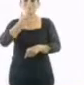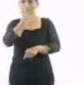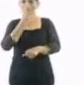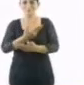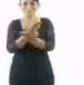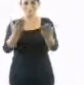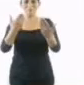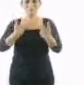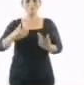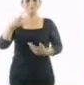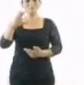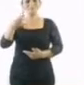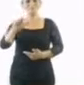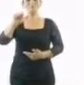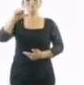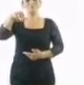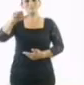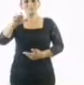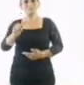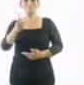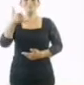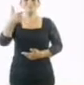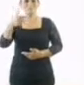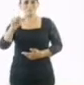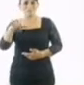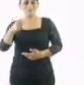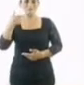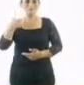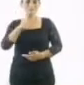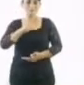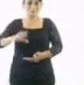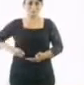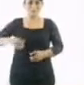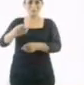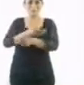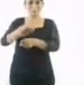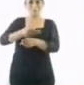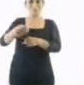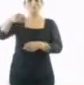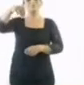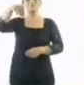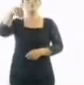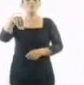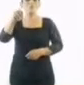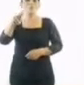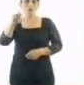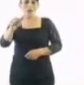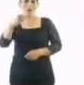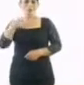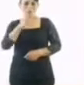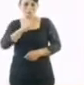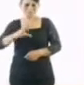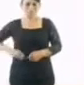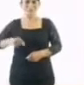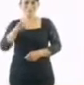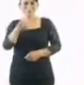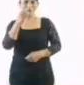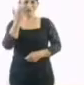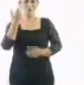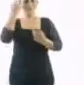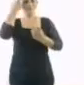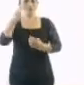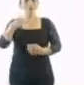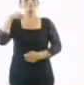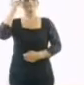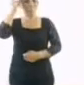Amigas, amigos, soy Celia Maya García, candidata de Morena al gobierno del Estado. Quiero decirte que quiero ser tu